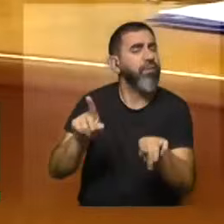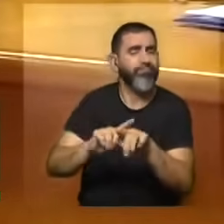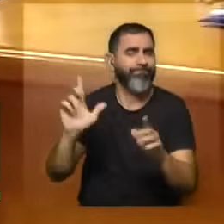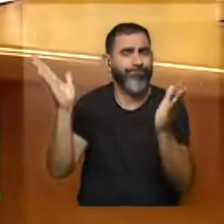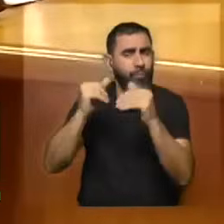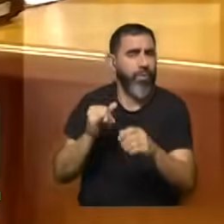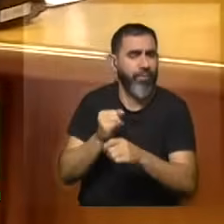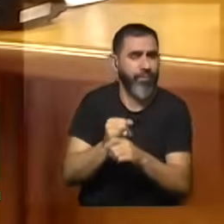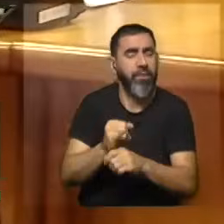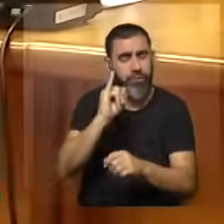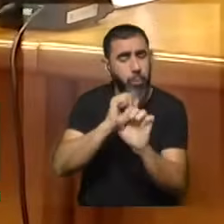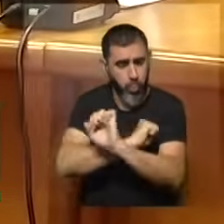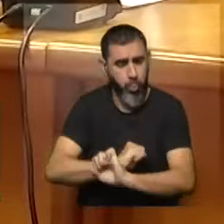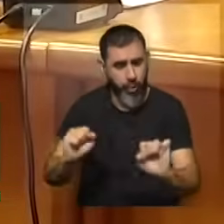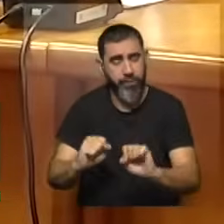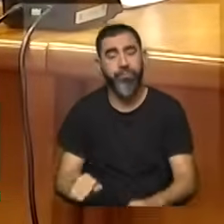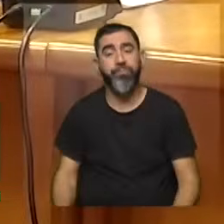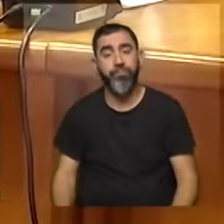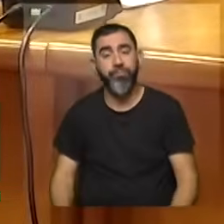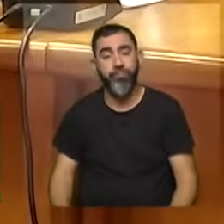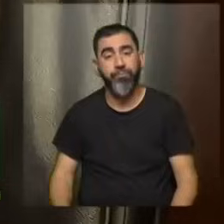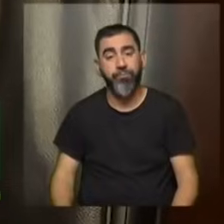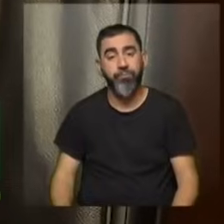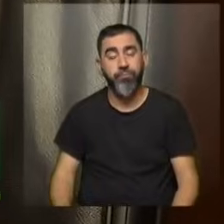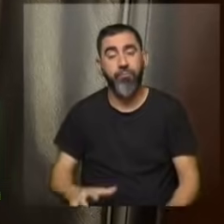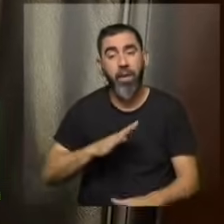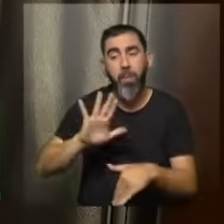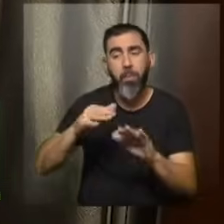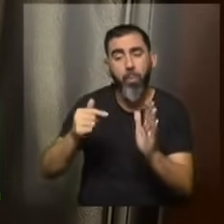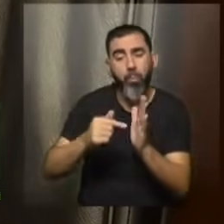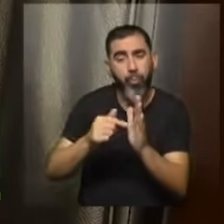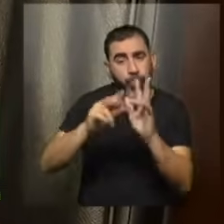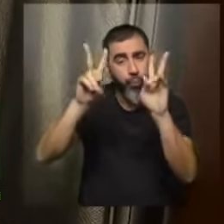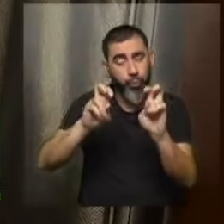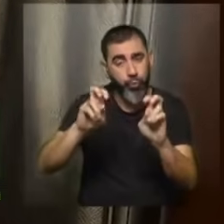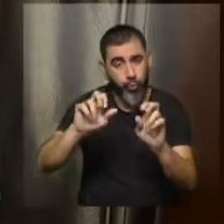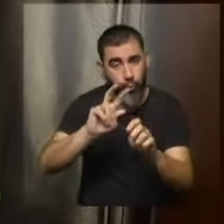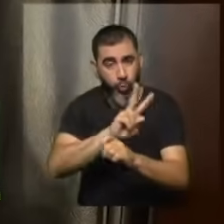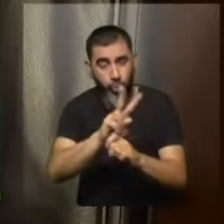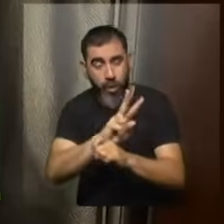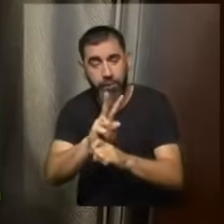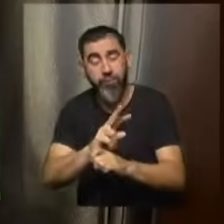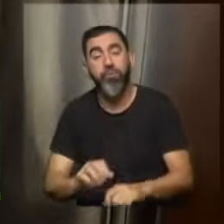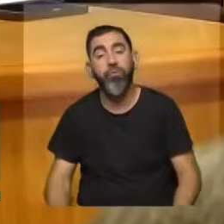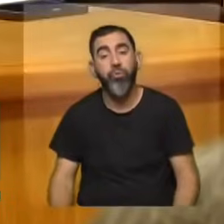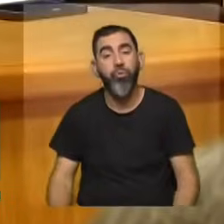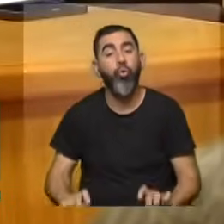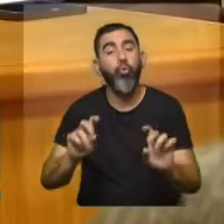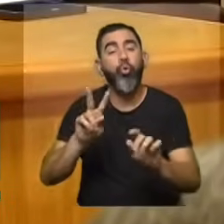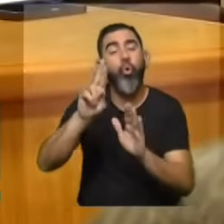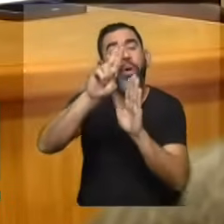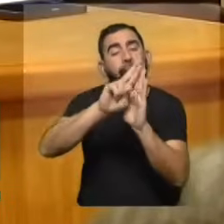margen para eso sí hay hay hay sobre todo hay mayores posibilidades concretas más que de definiciones